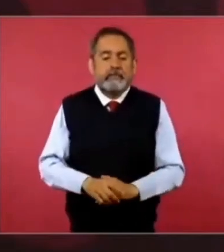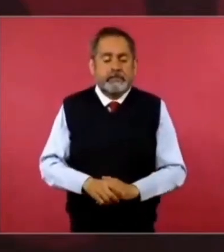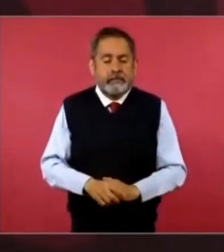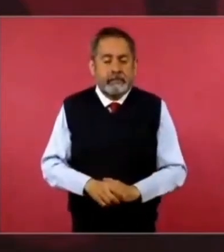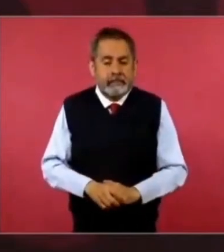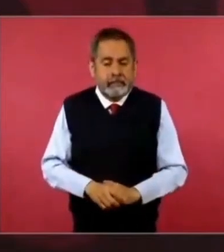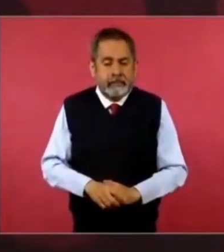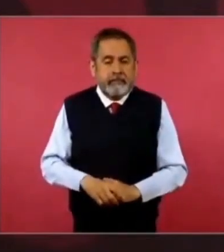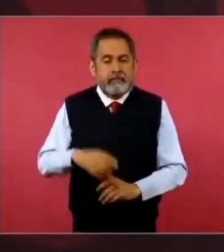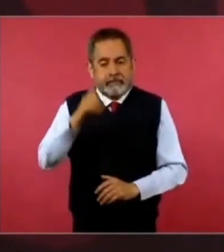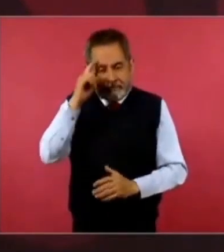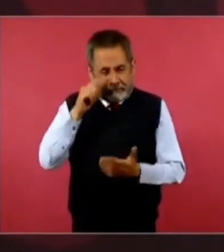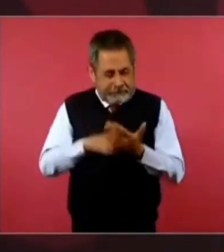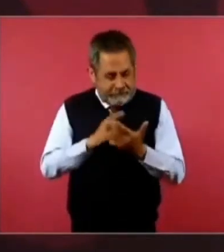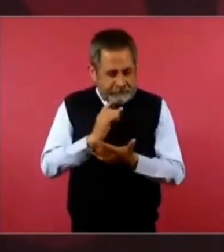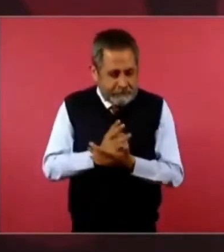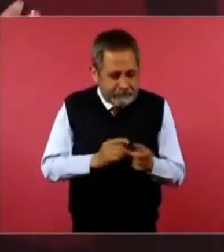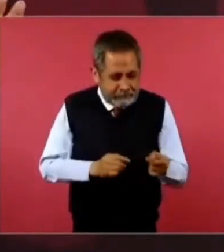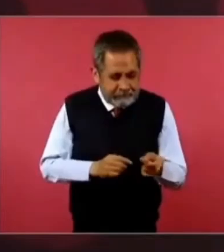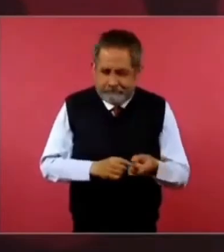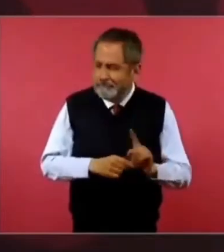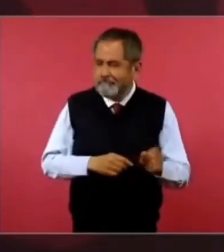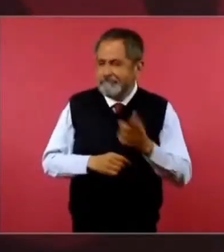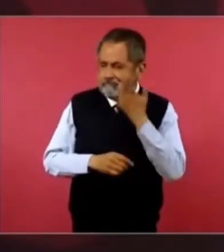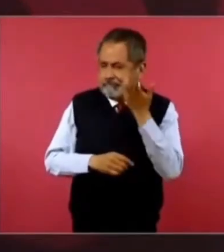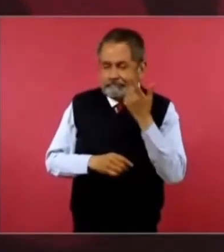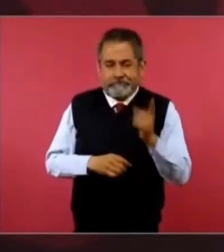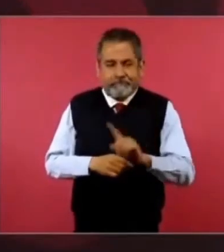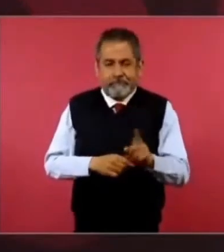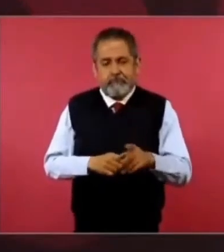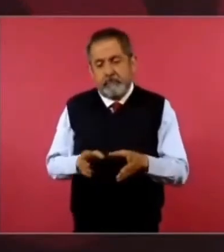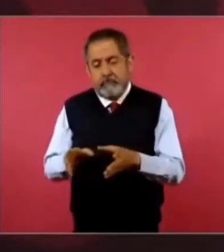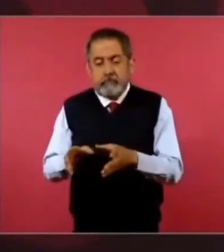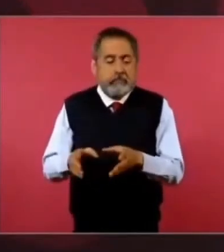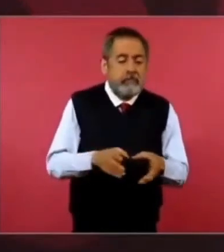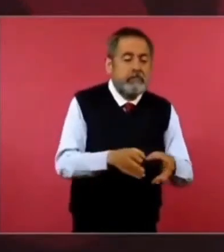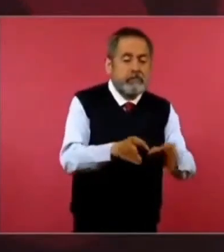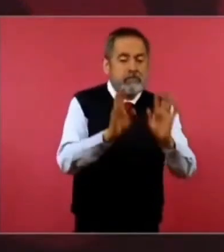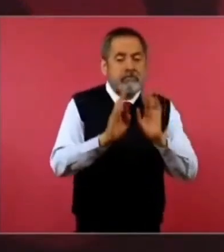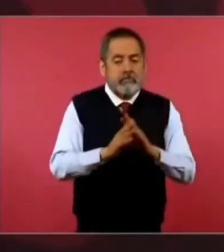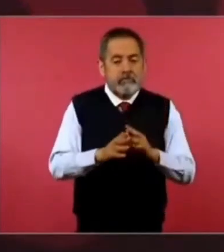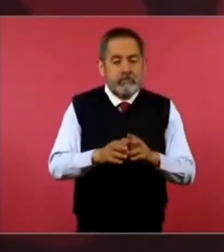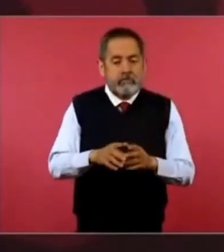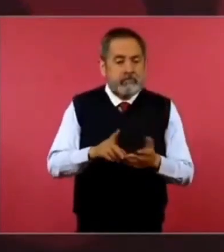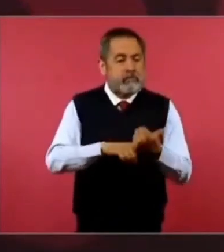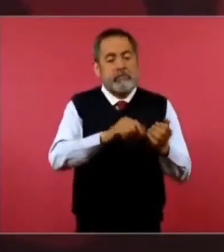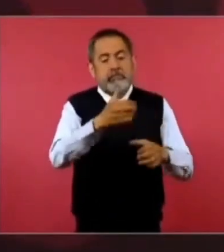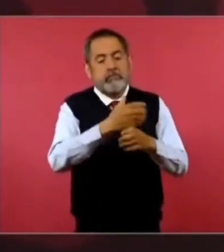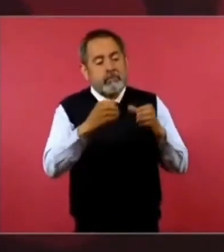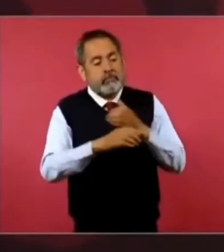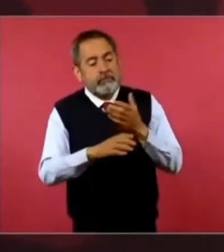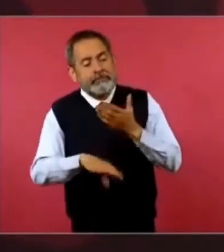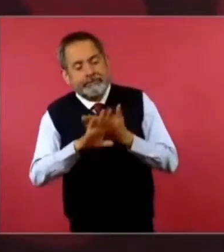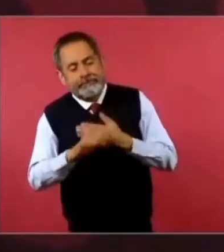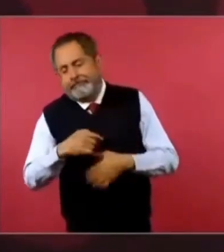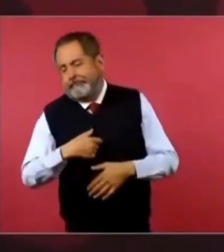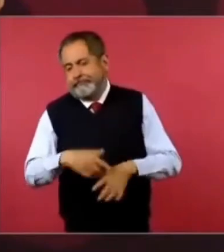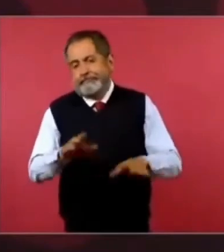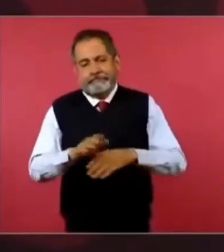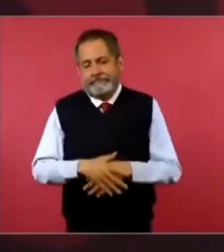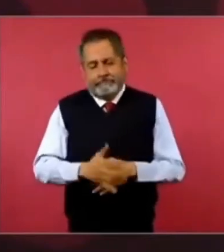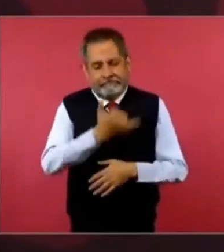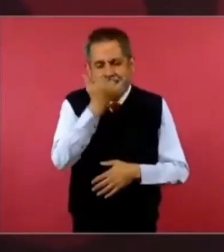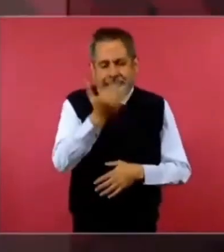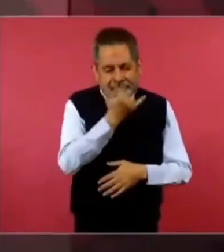Entonces yo creo que se dieron cuenta que por ahí no era y ahora ya agarraron esto otro, ¿no? Pero se